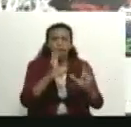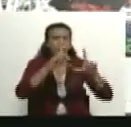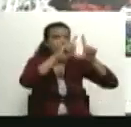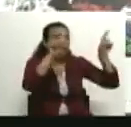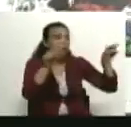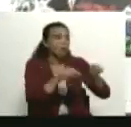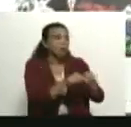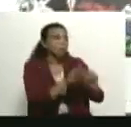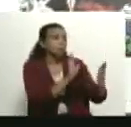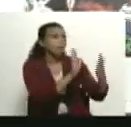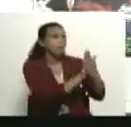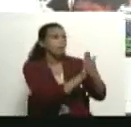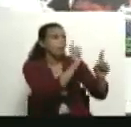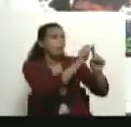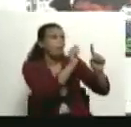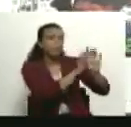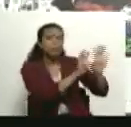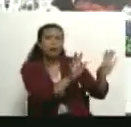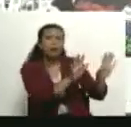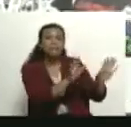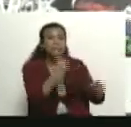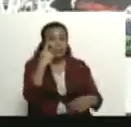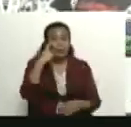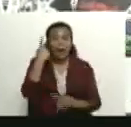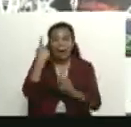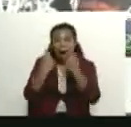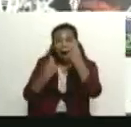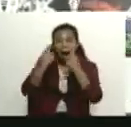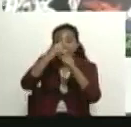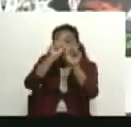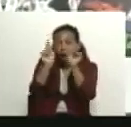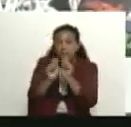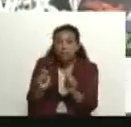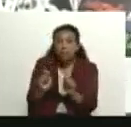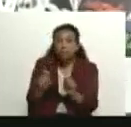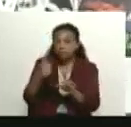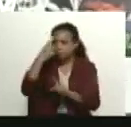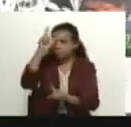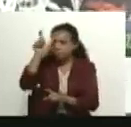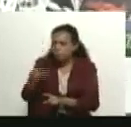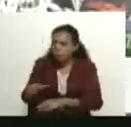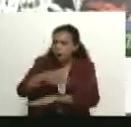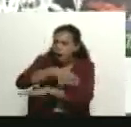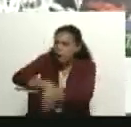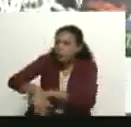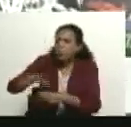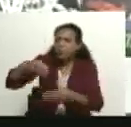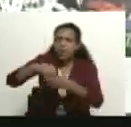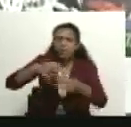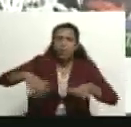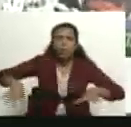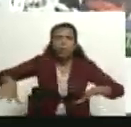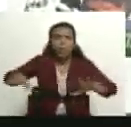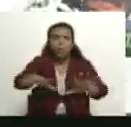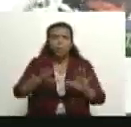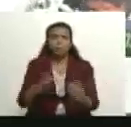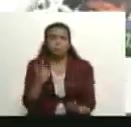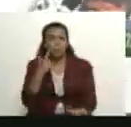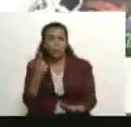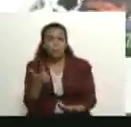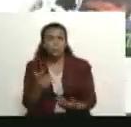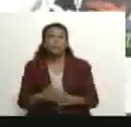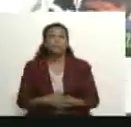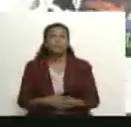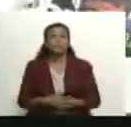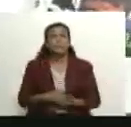los museos, sino que el verdadero arte se reconozca a sí mismo dentro y fuera de esas